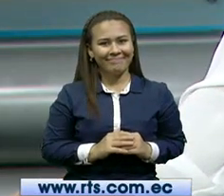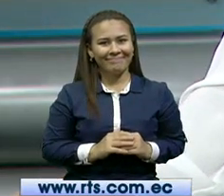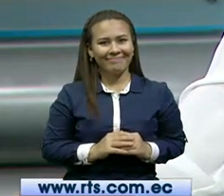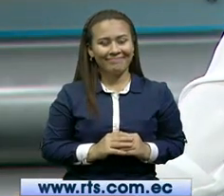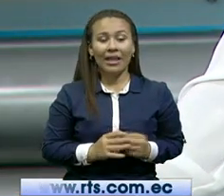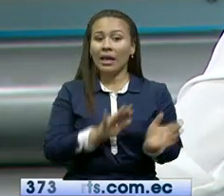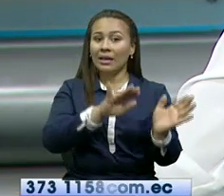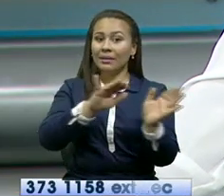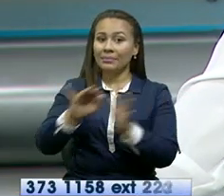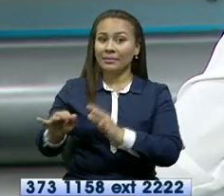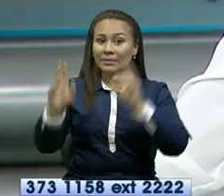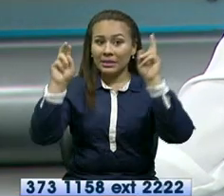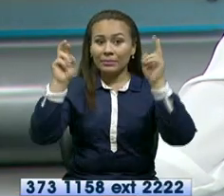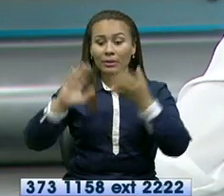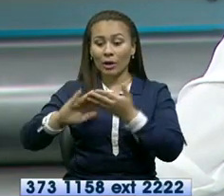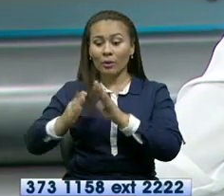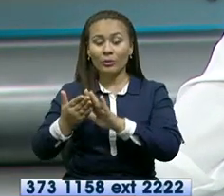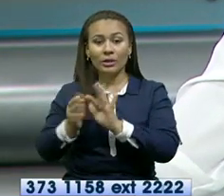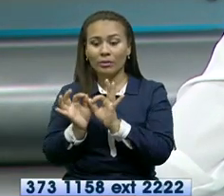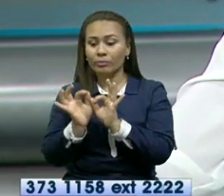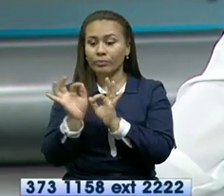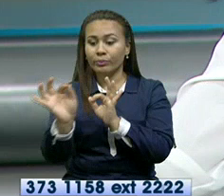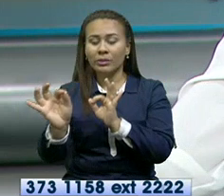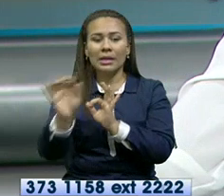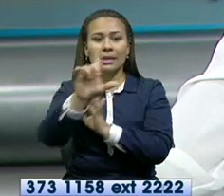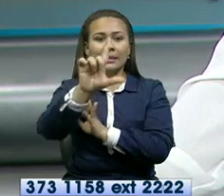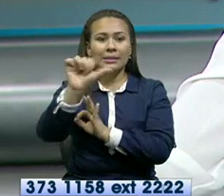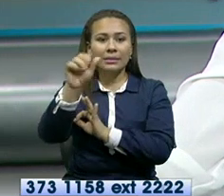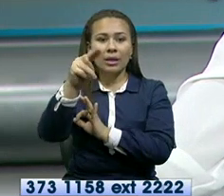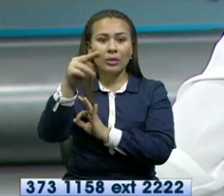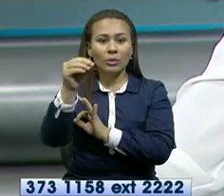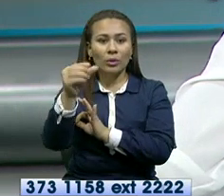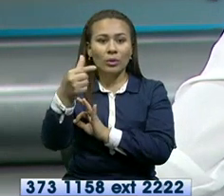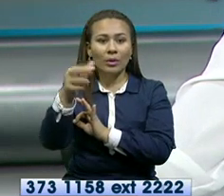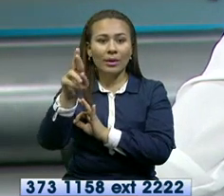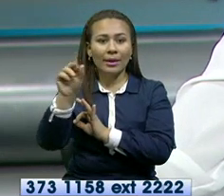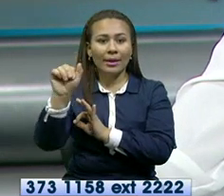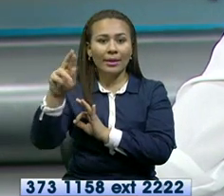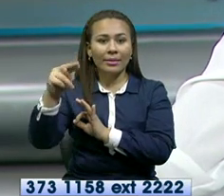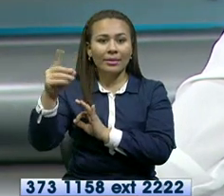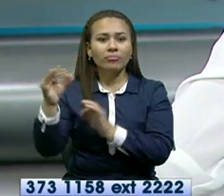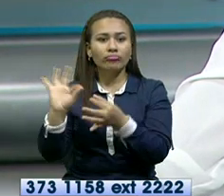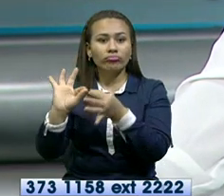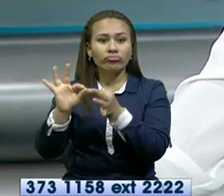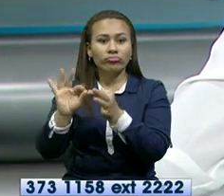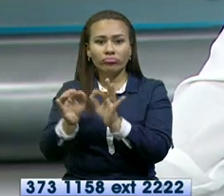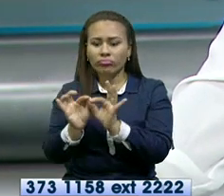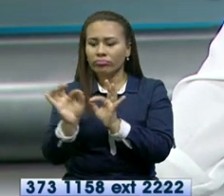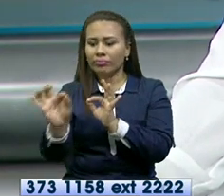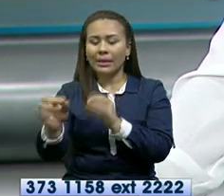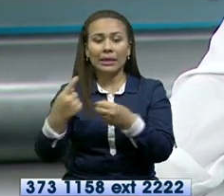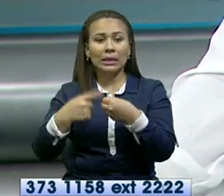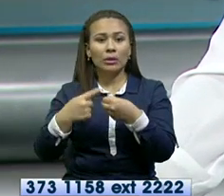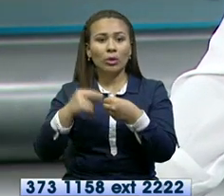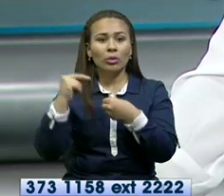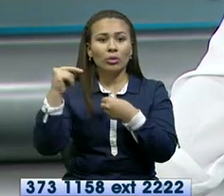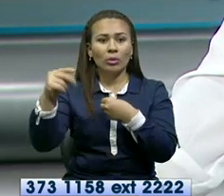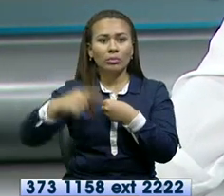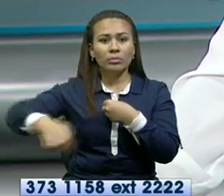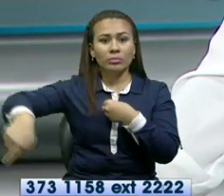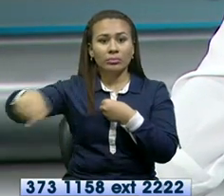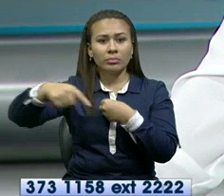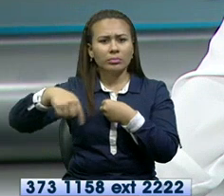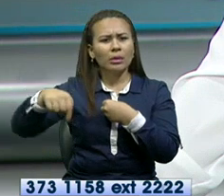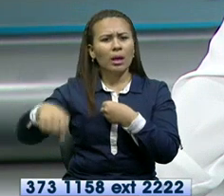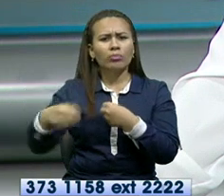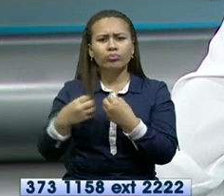Y cambiamos de tema. La comuna Llano Grande está ubicada en la parroquia Calderón, a 18 kilómetros al nororiente de Quito. Es una zona donde